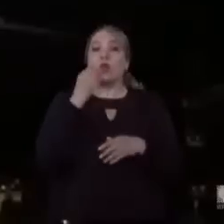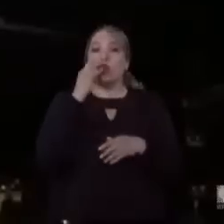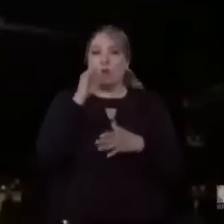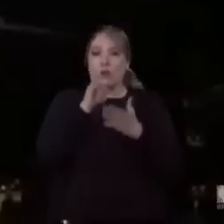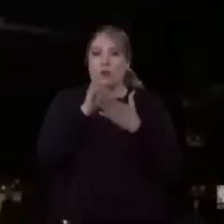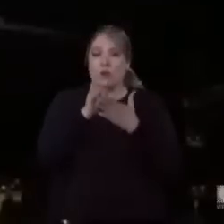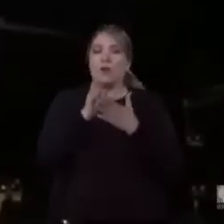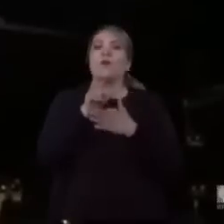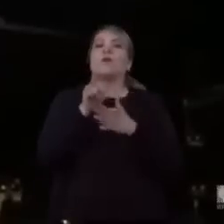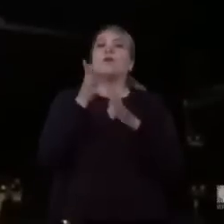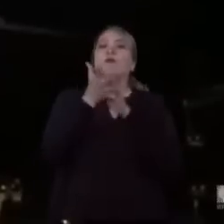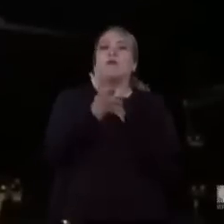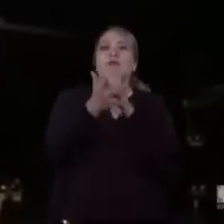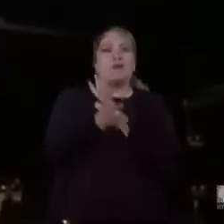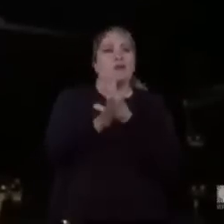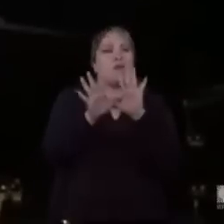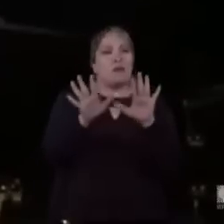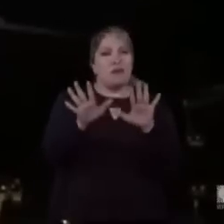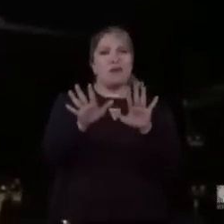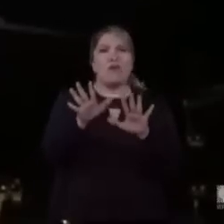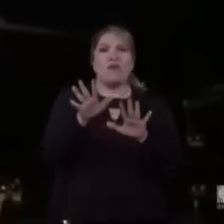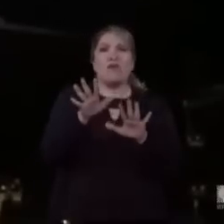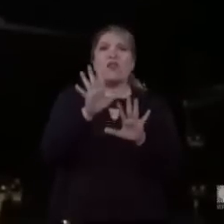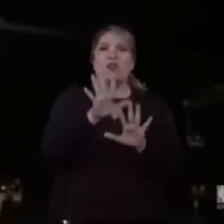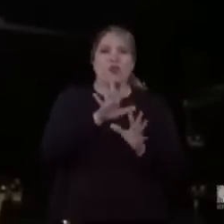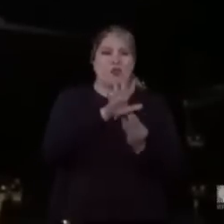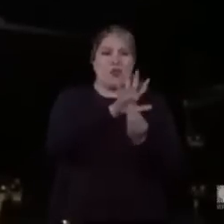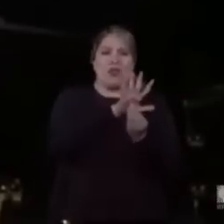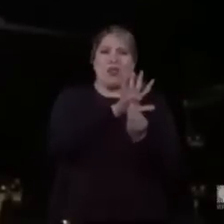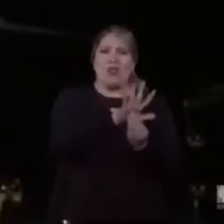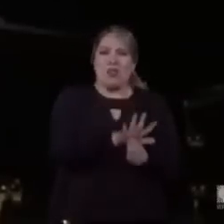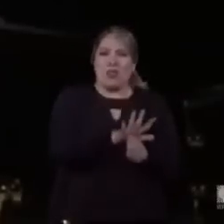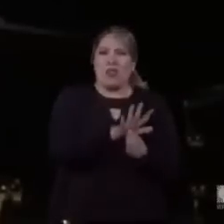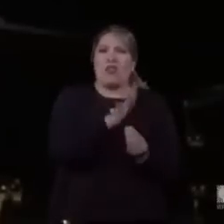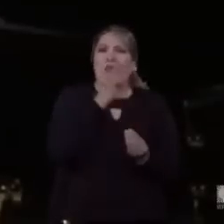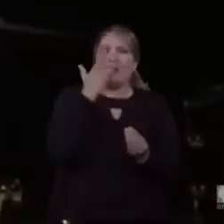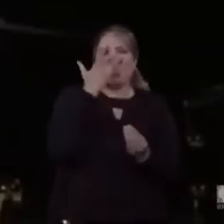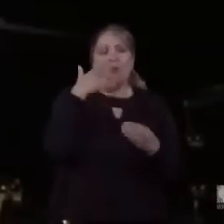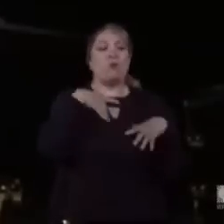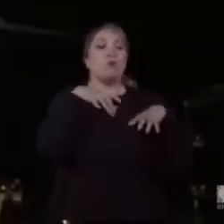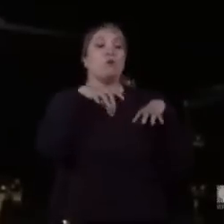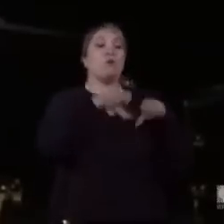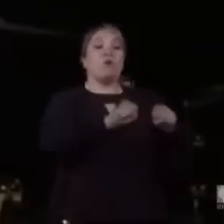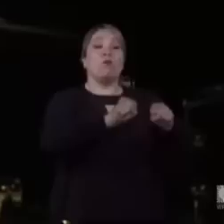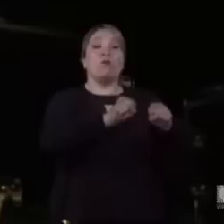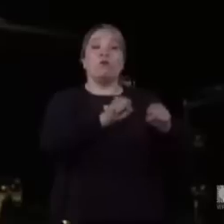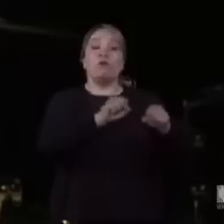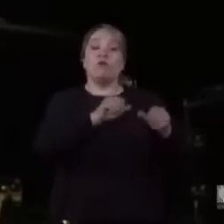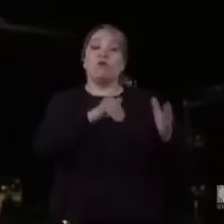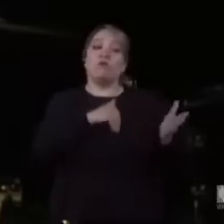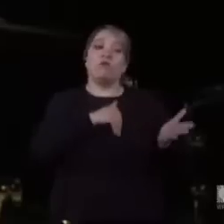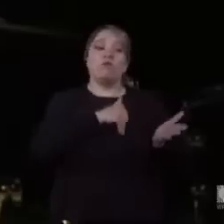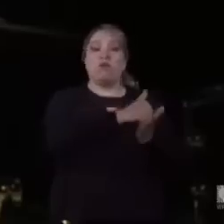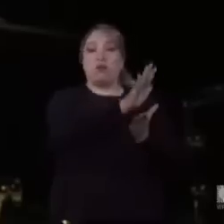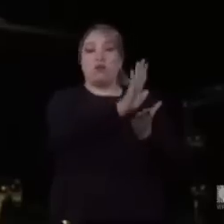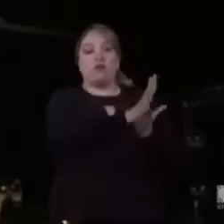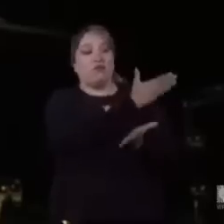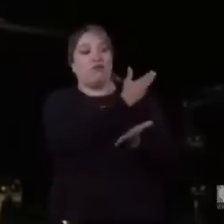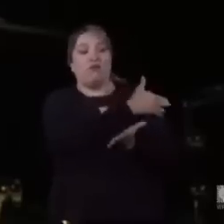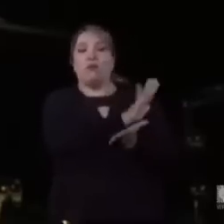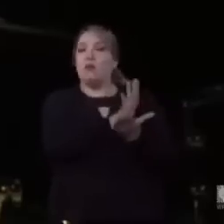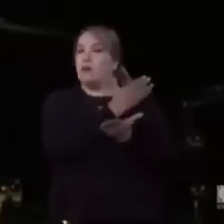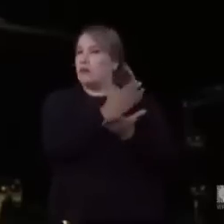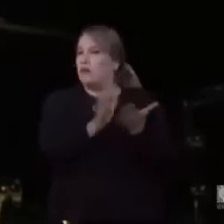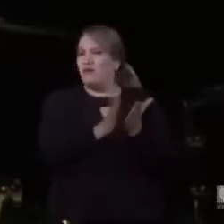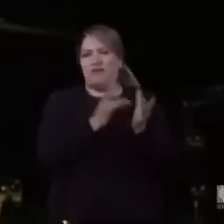Invitamos a la nación a superar el racismo estructural, el colonialismo y la exclusión injusta e